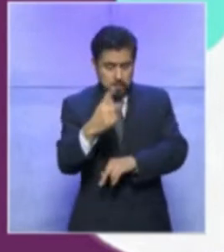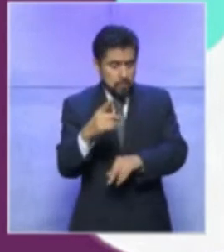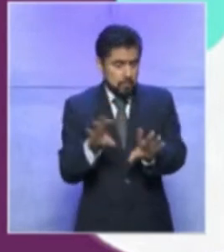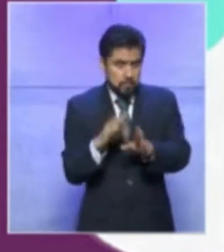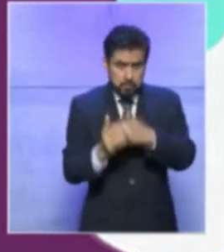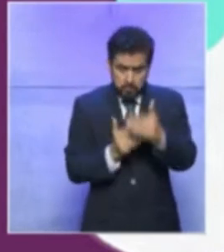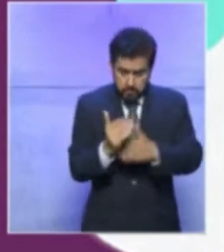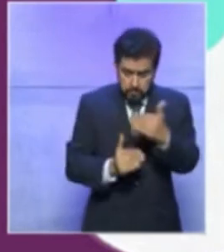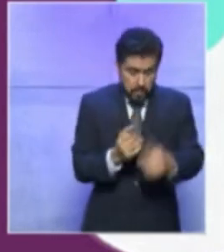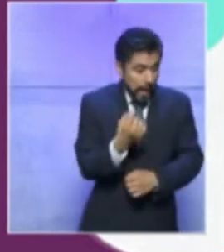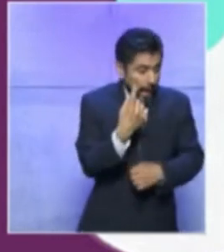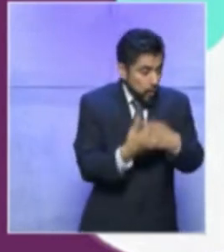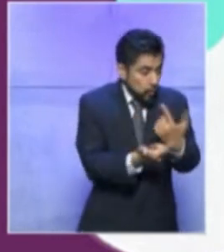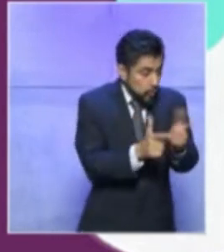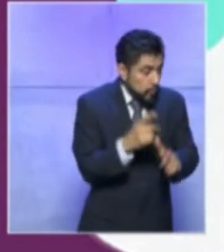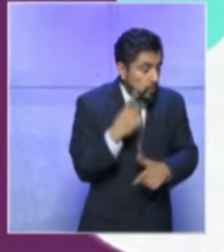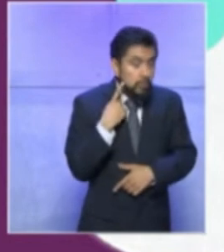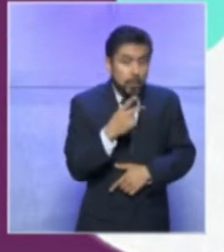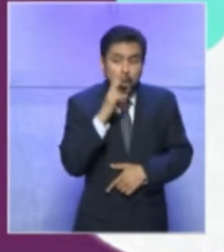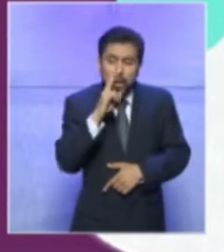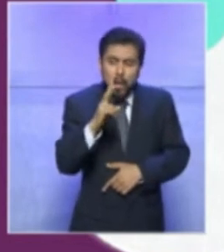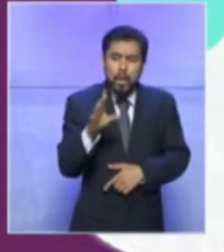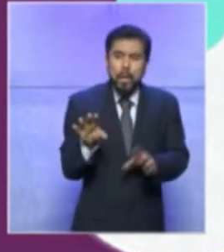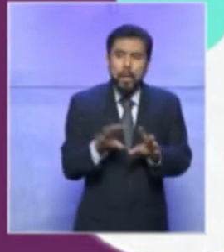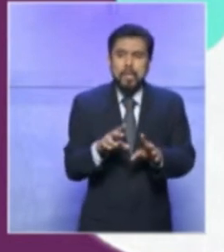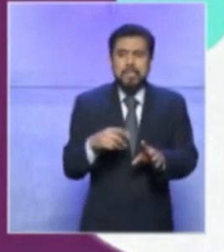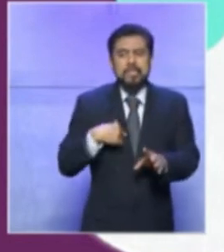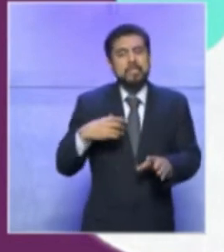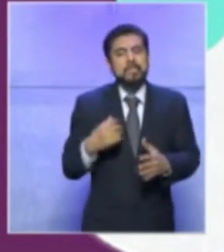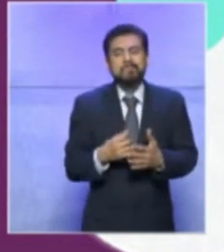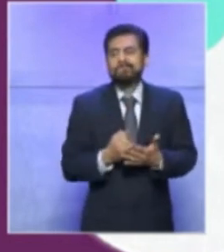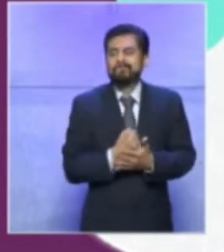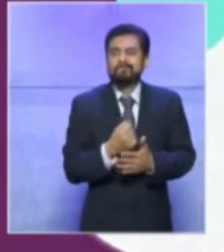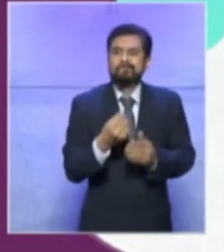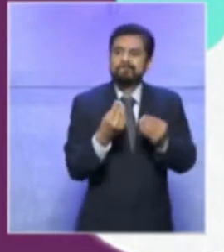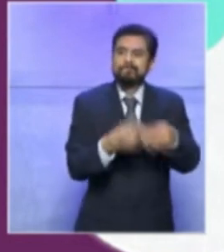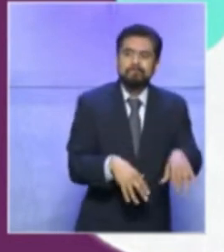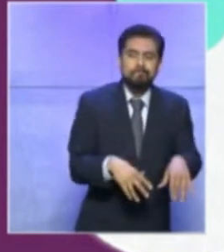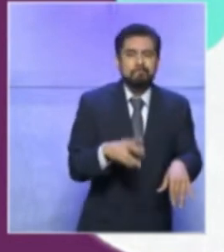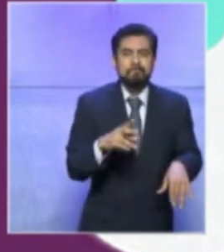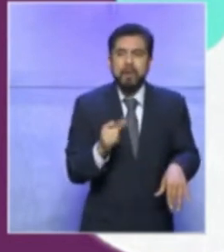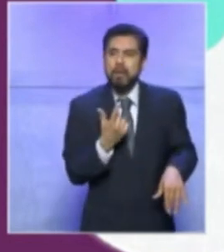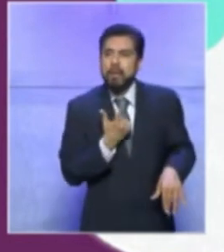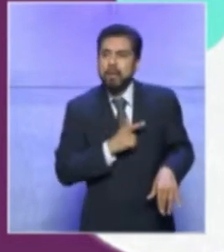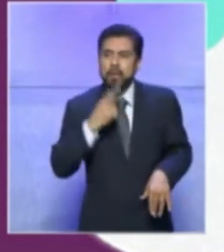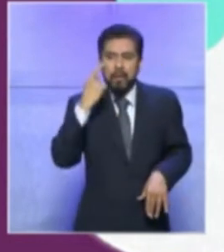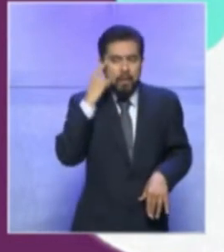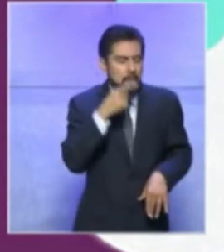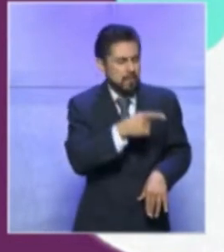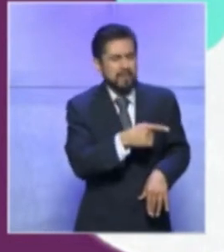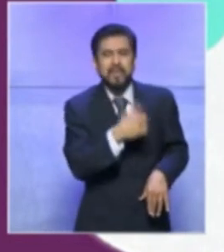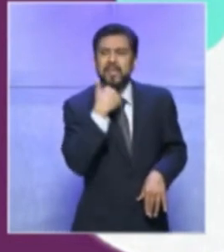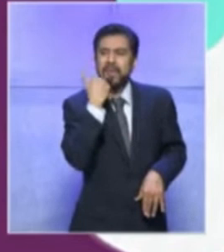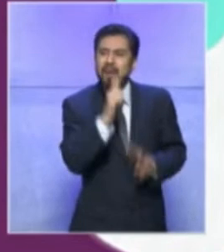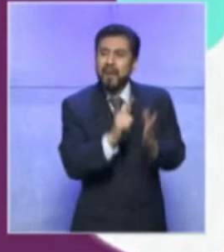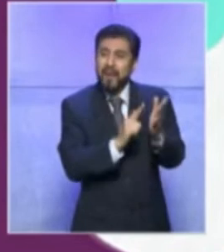que algunos partidos vieron que el resultado de la elección no les fue favorable a sus intereses. Así, lo que en realidad se busca es cambiar las